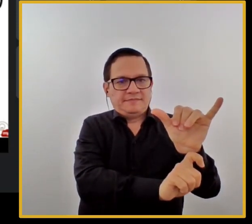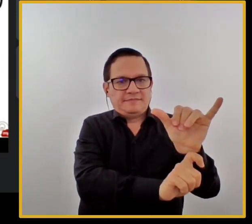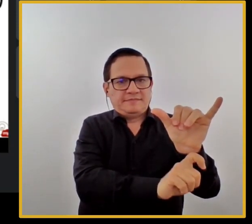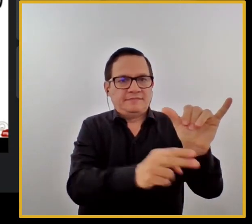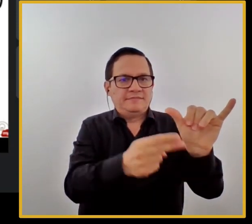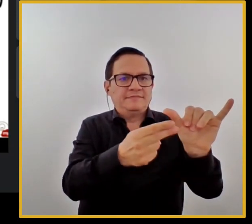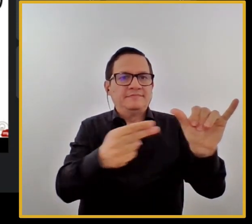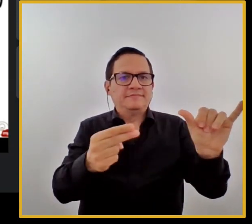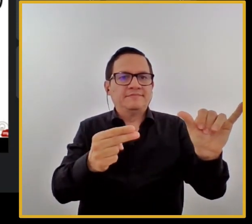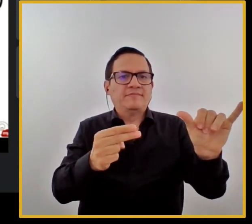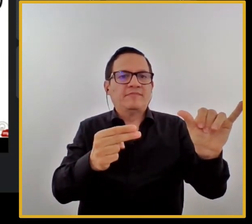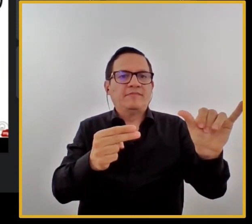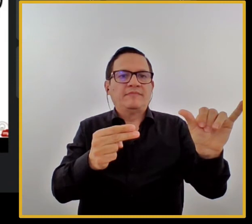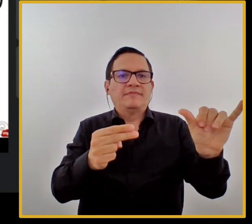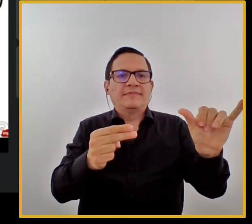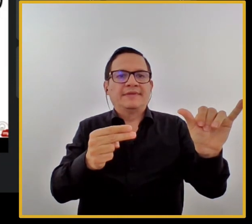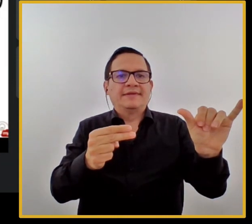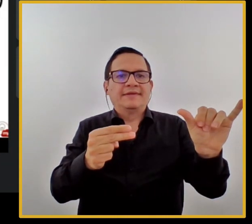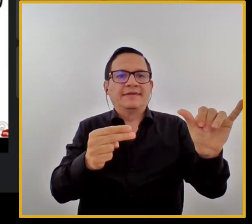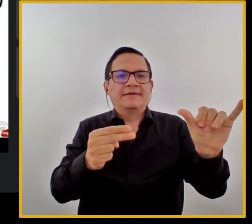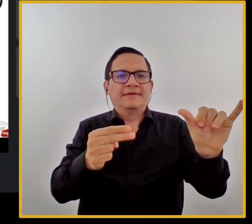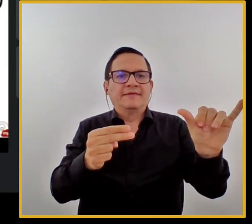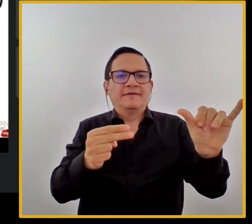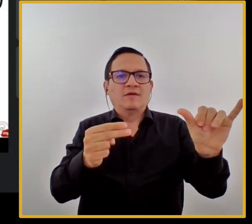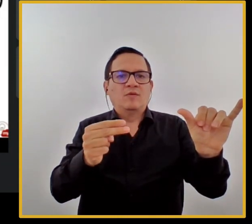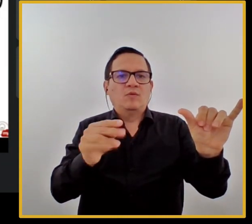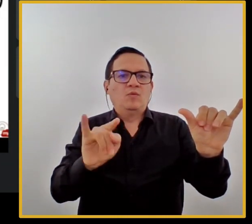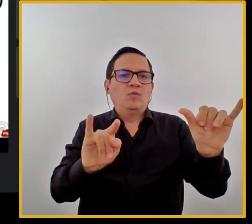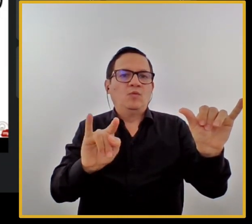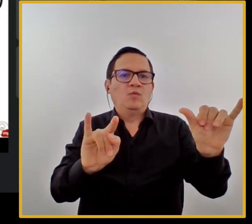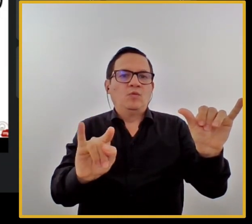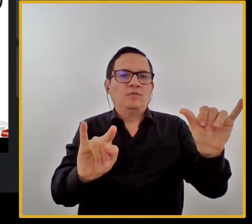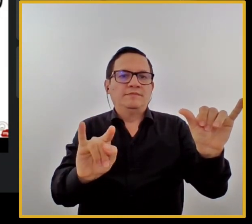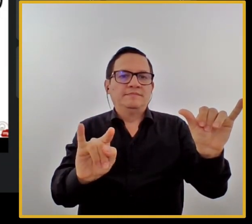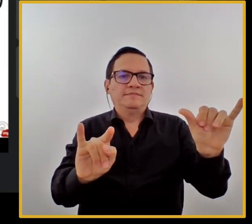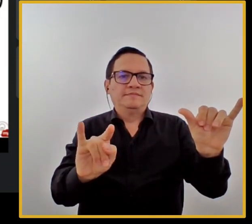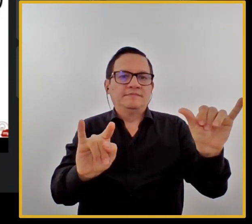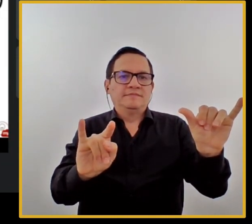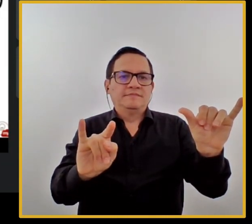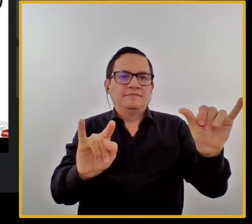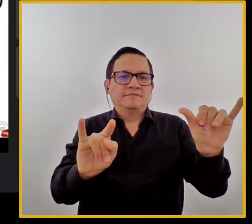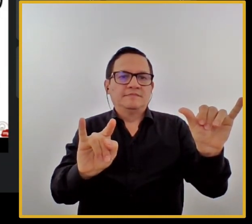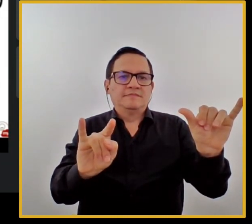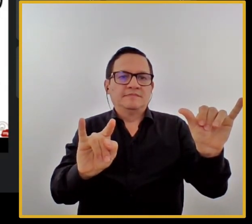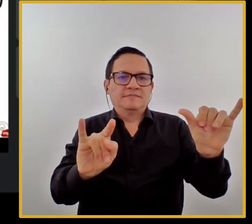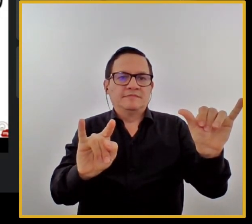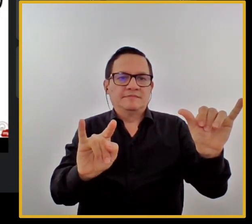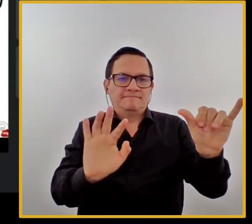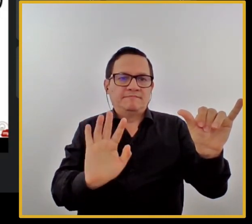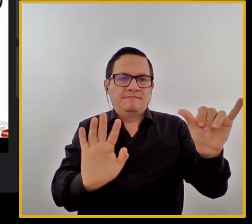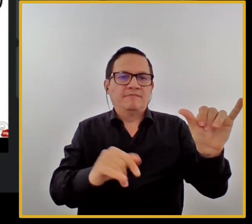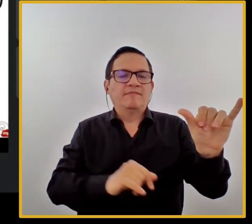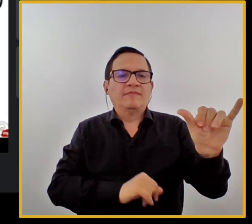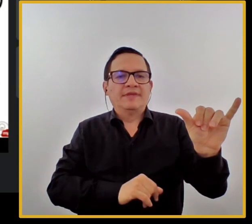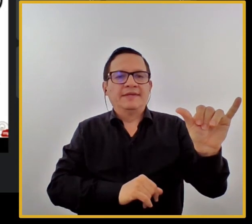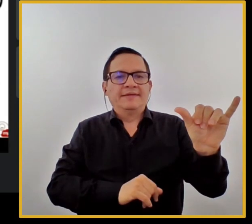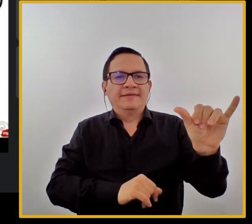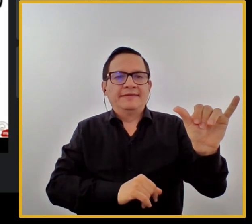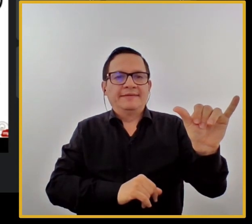Nos queda u igual igual a y sobre x,